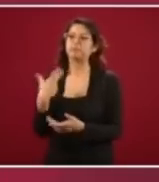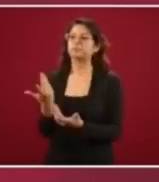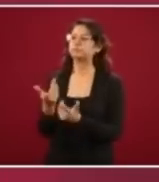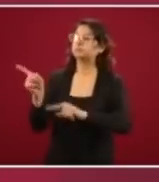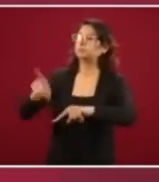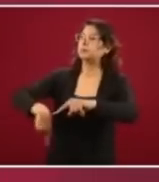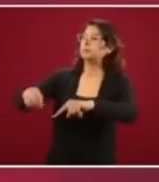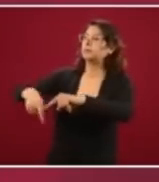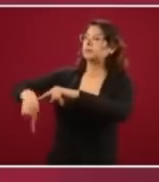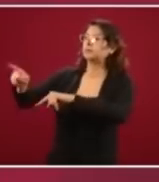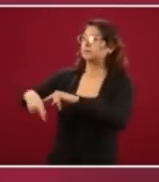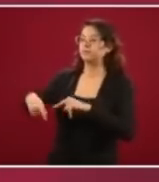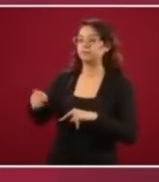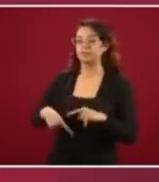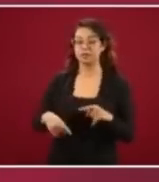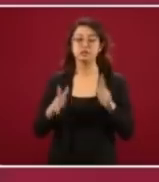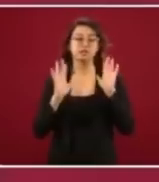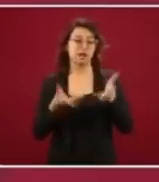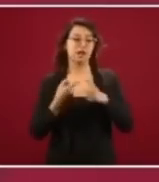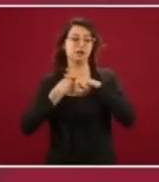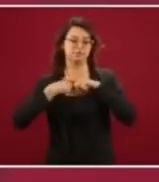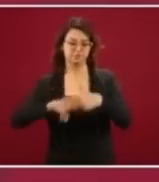Incluso hay investigaciones